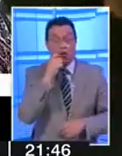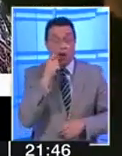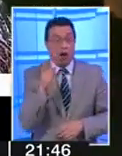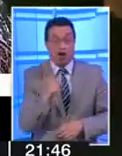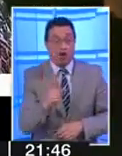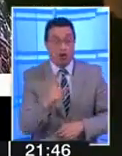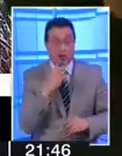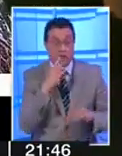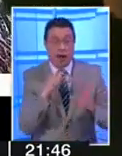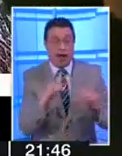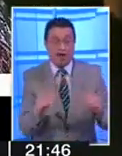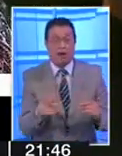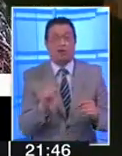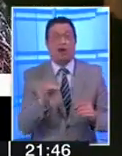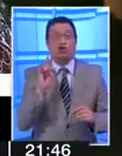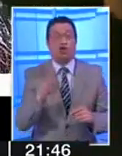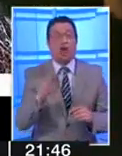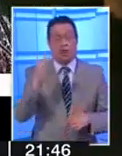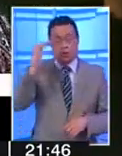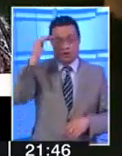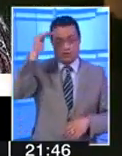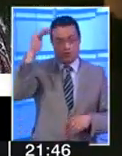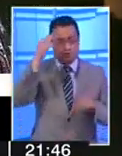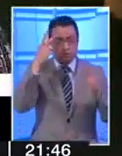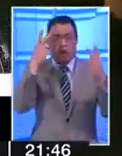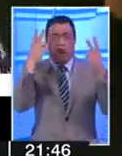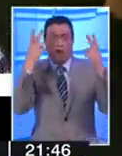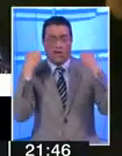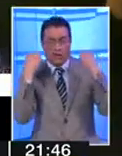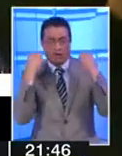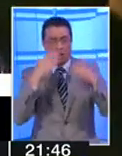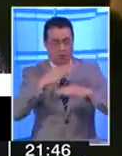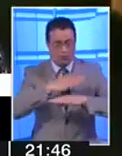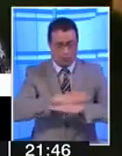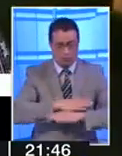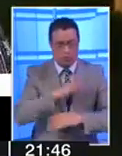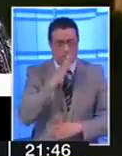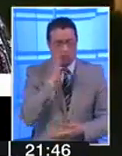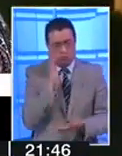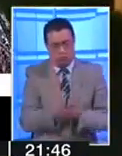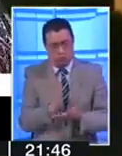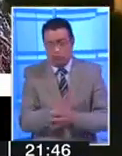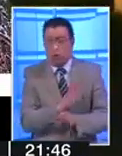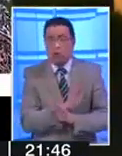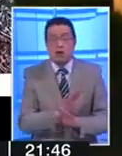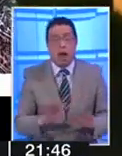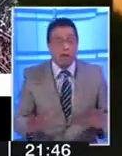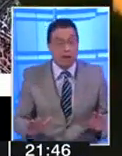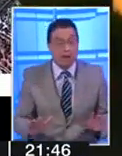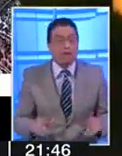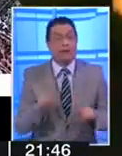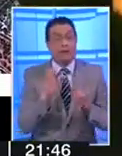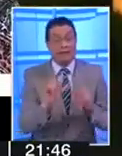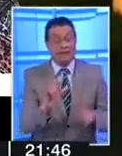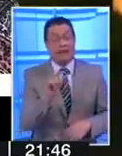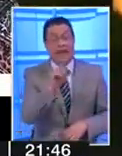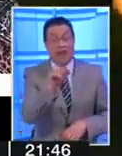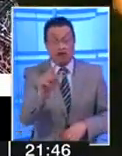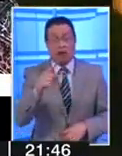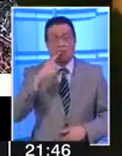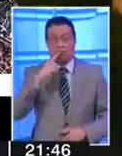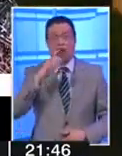sino más bien de jerarquía, de obediencia, de conducto regular. y ellos además